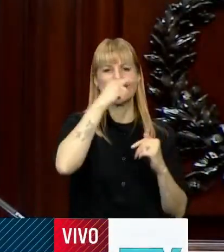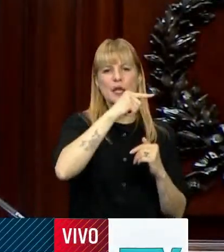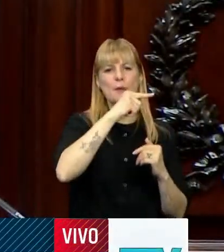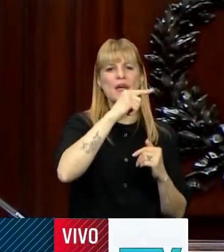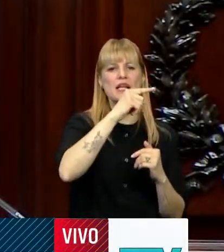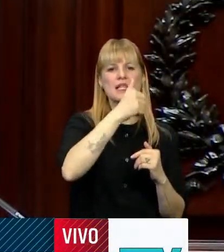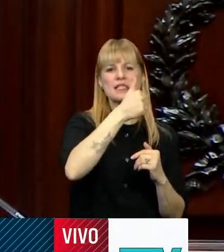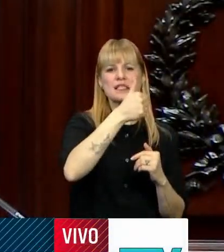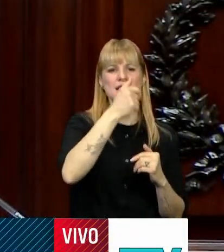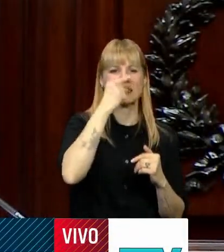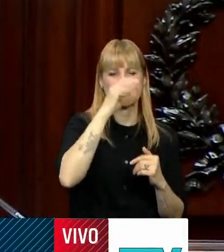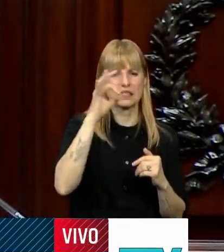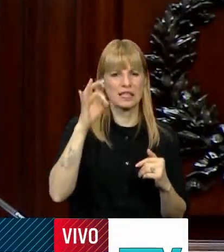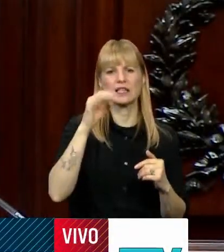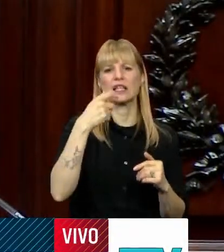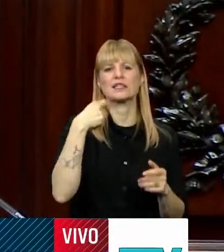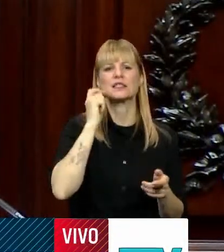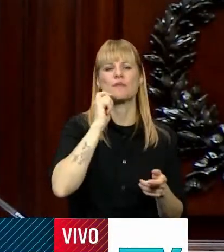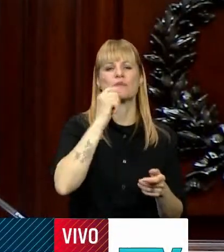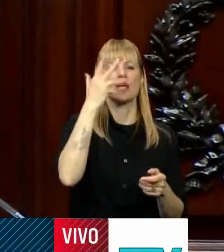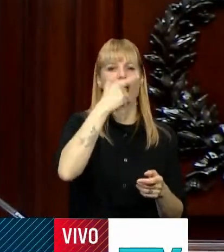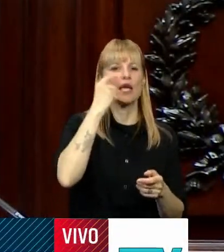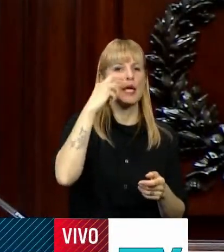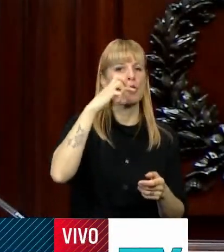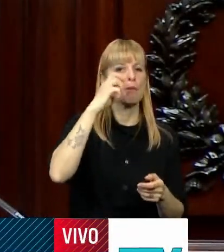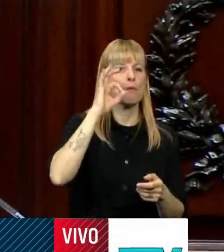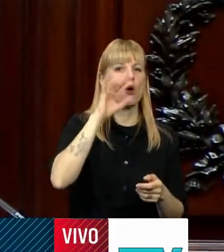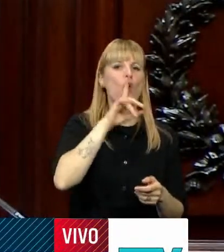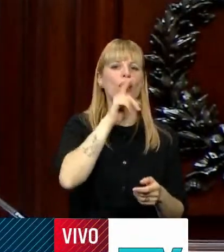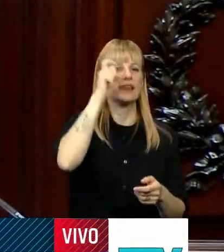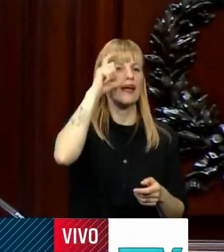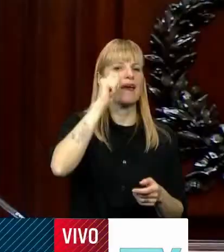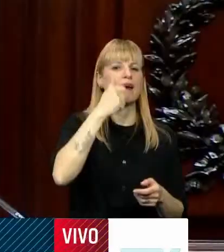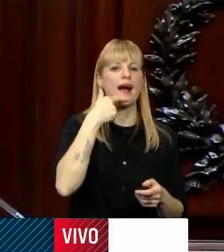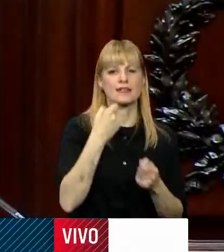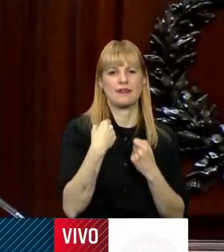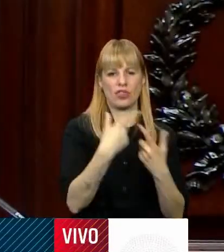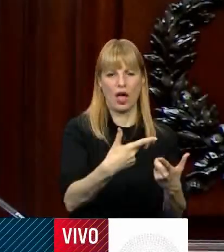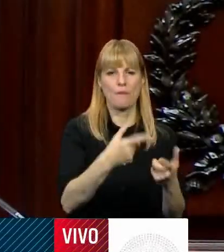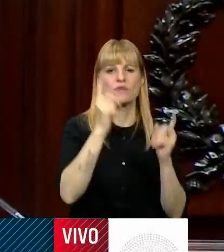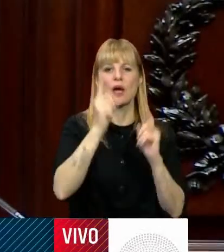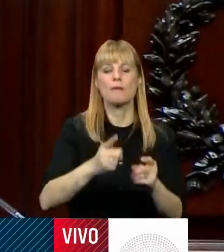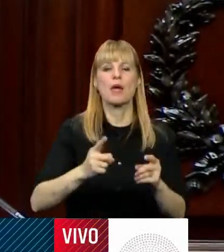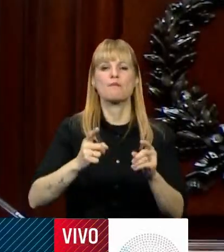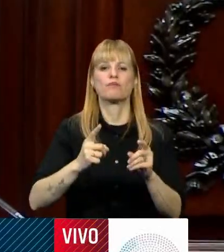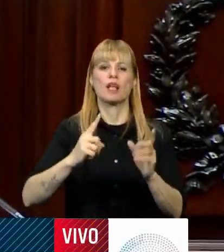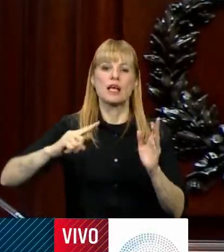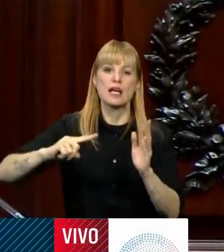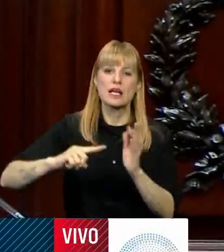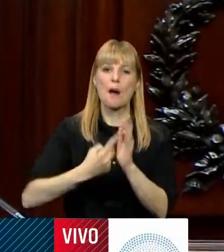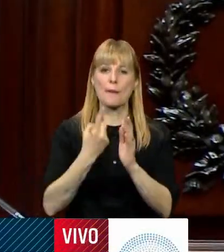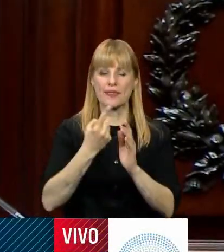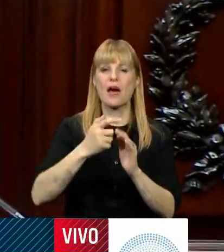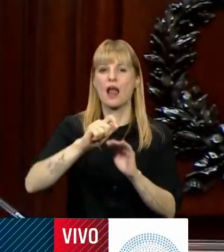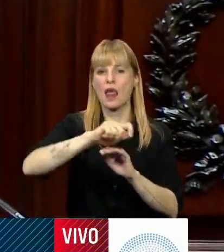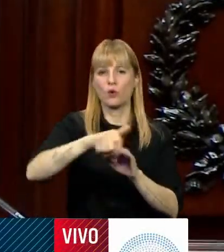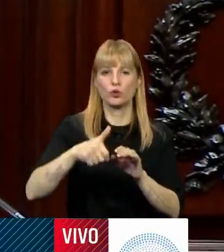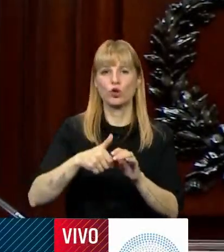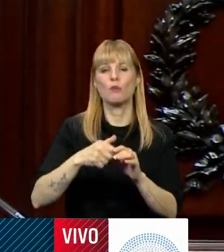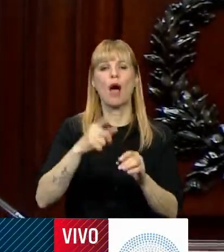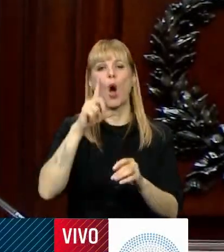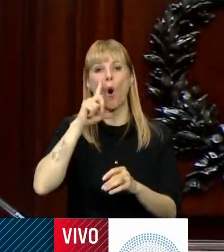7.700 hipotecas otorgadas. Además, la Ciudad Autónoma de Buenos Aires registró en julio más